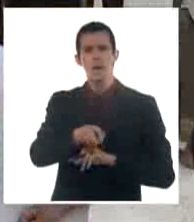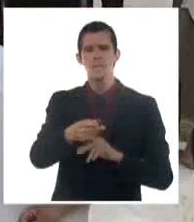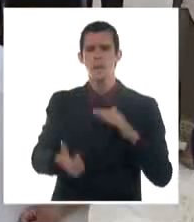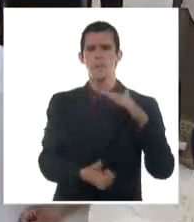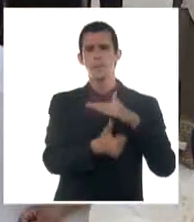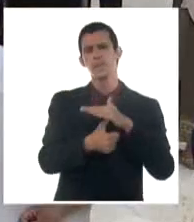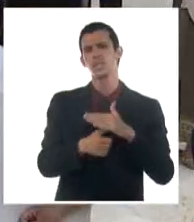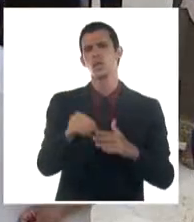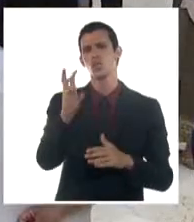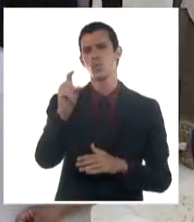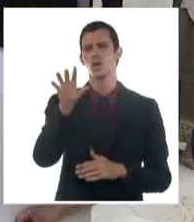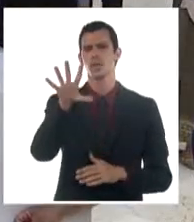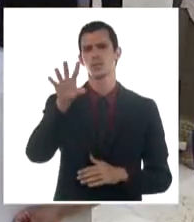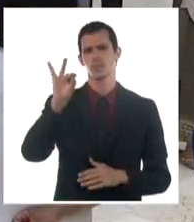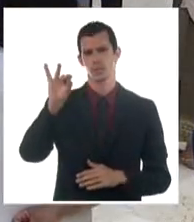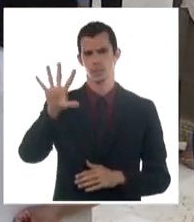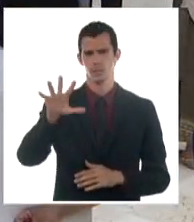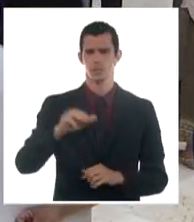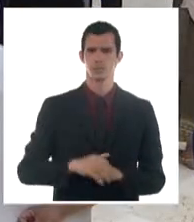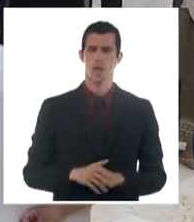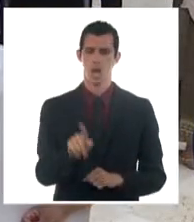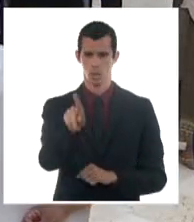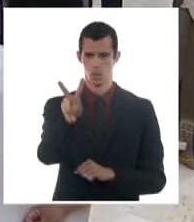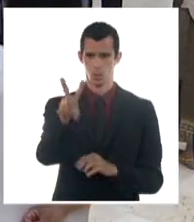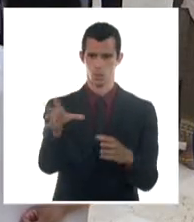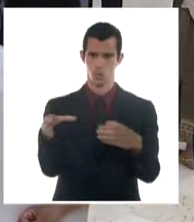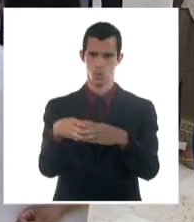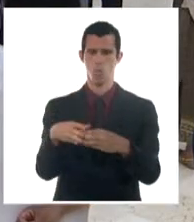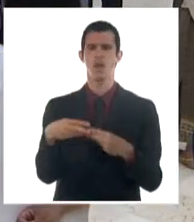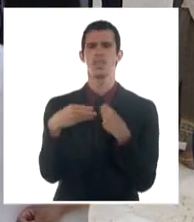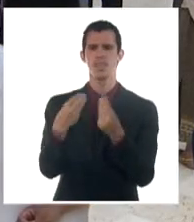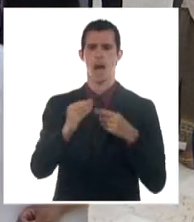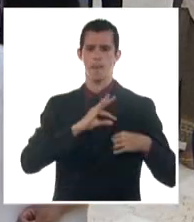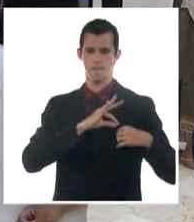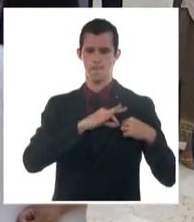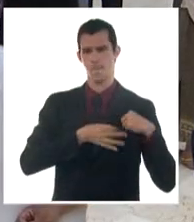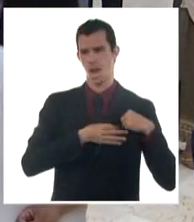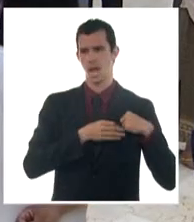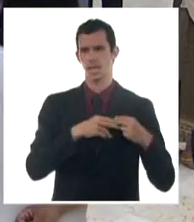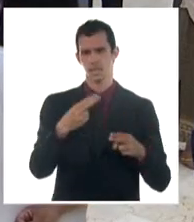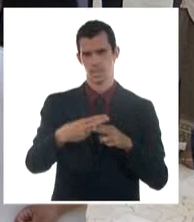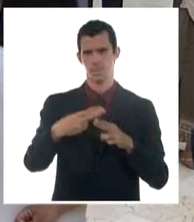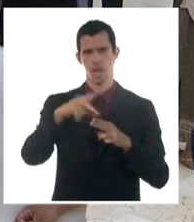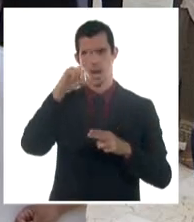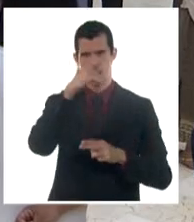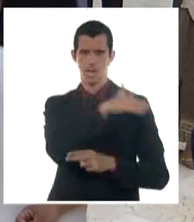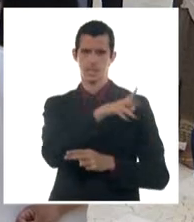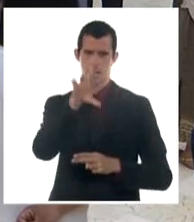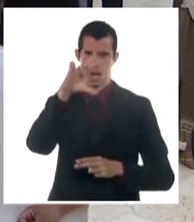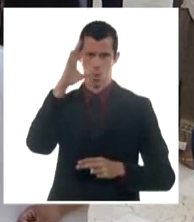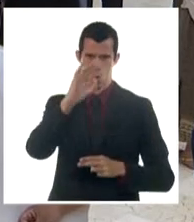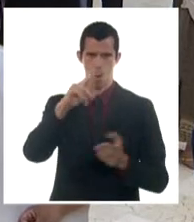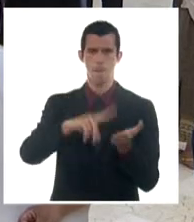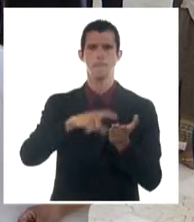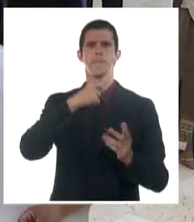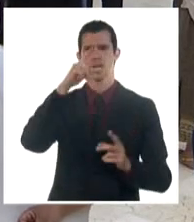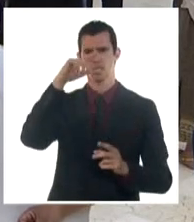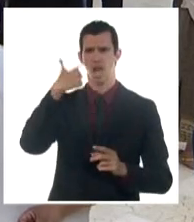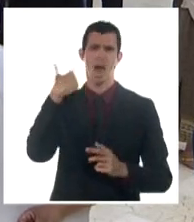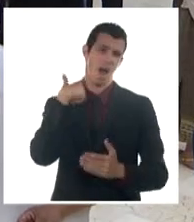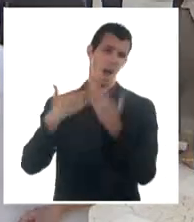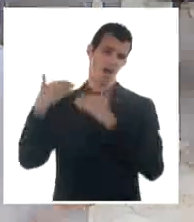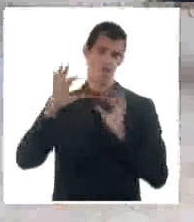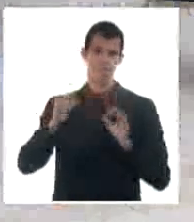a 12 trabajadores, la Orden Lázaro Peña de tercer grado a 6 trabajadores vanguardia y 6